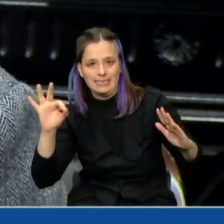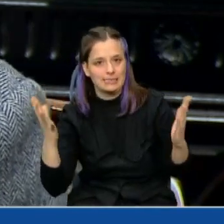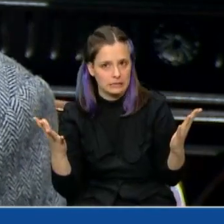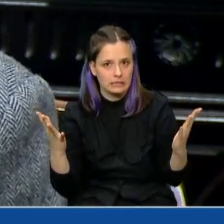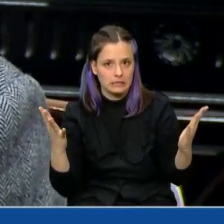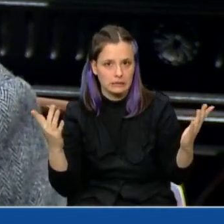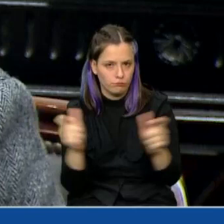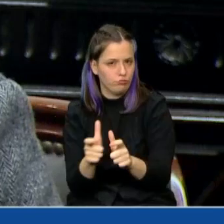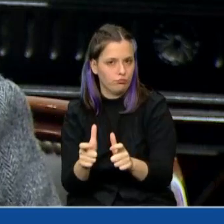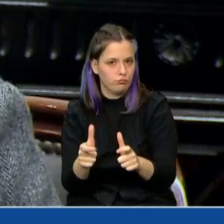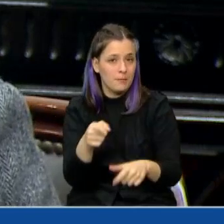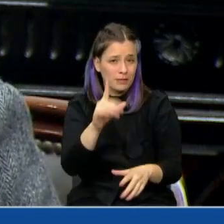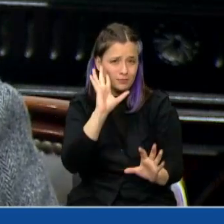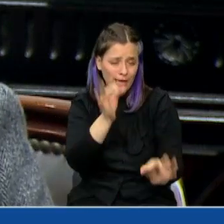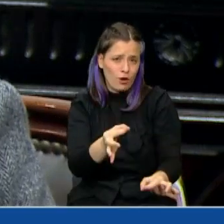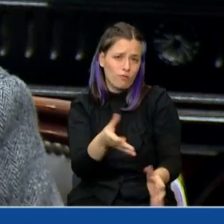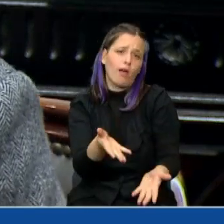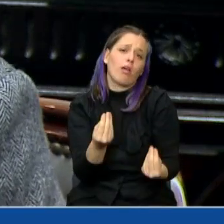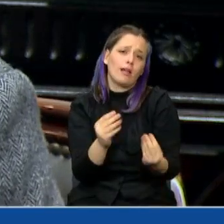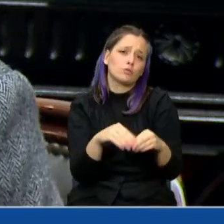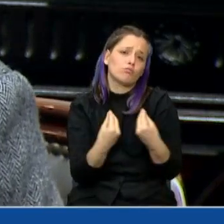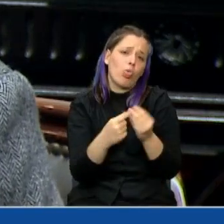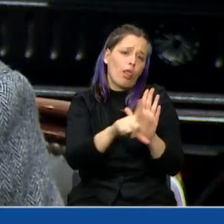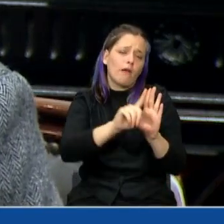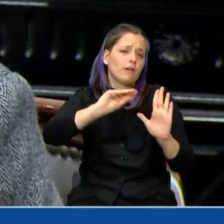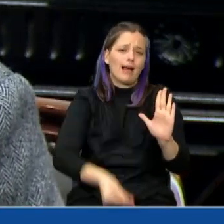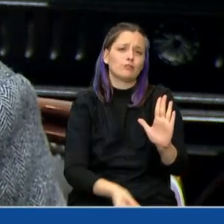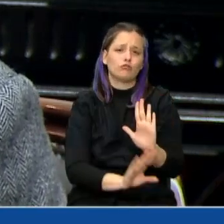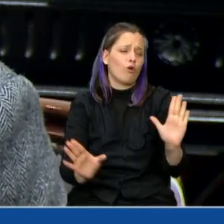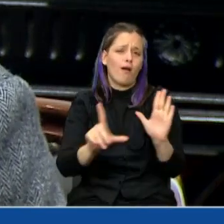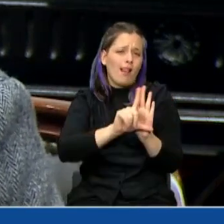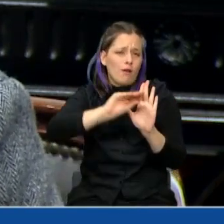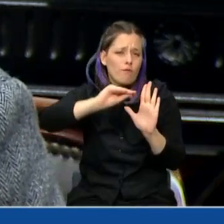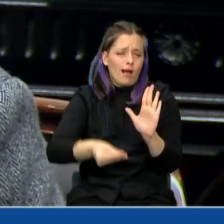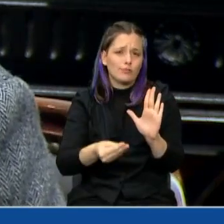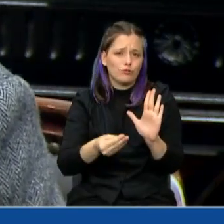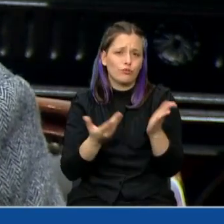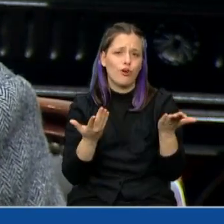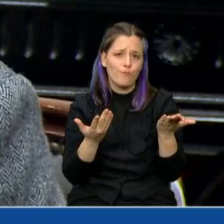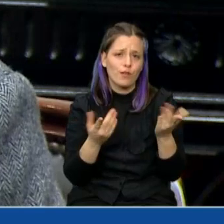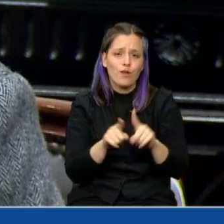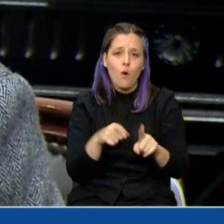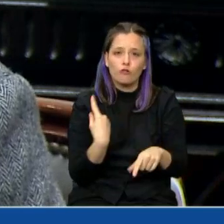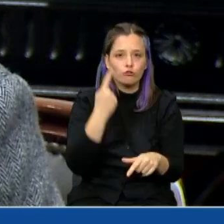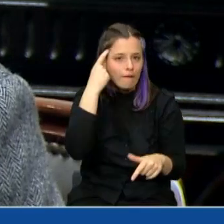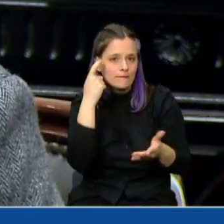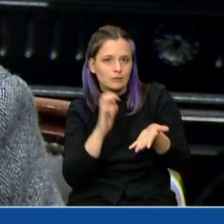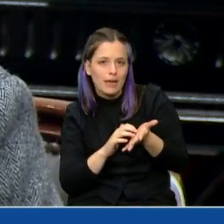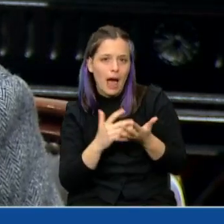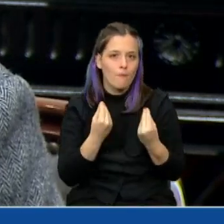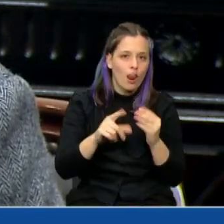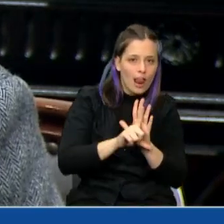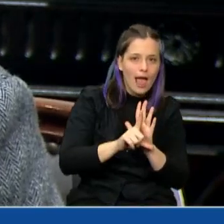claras de un fracaso de la ley, o por lo menos de un efecto no deseado de la ley, que fue